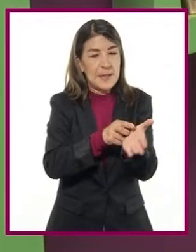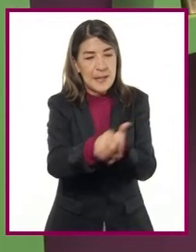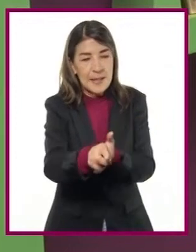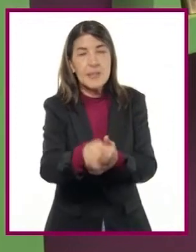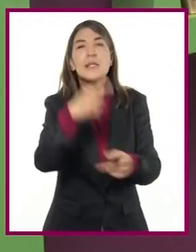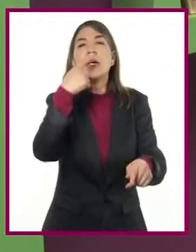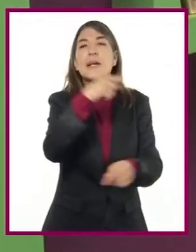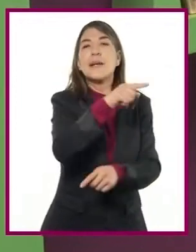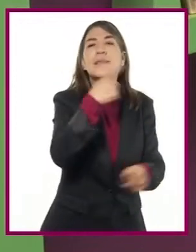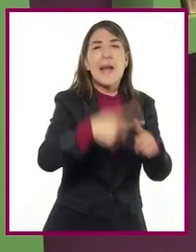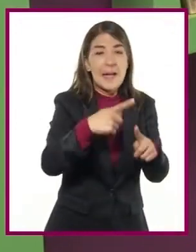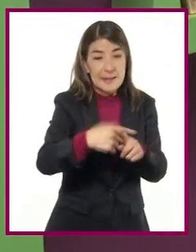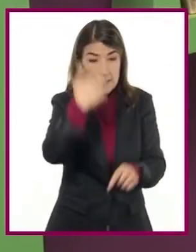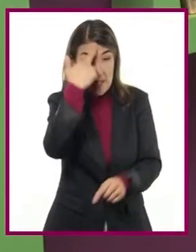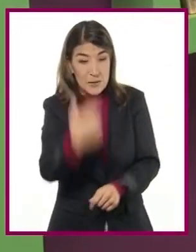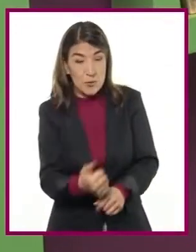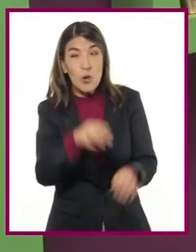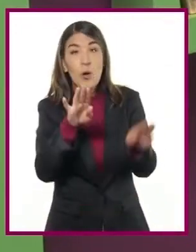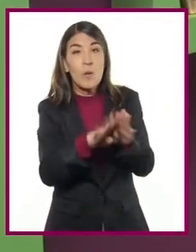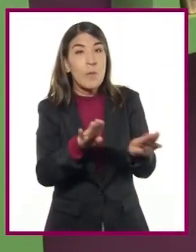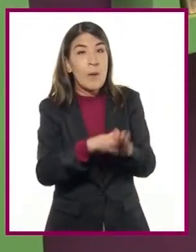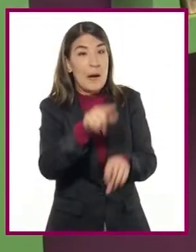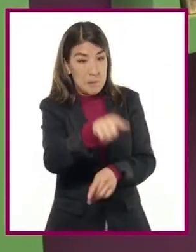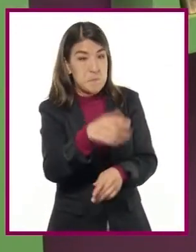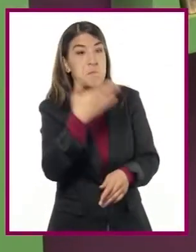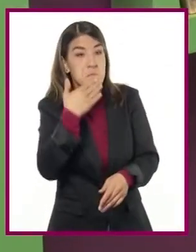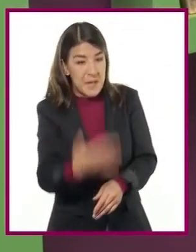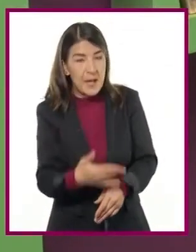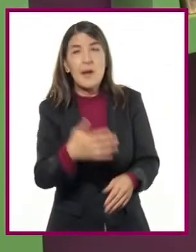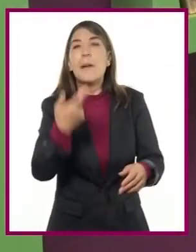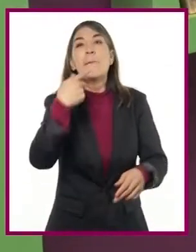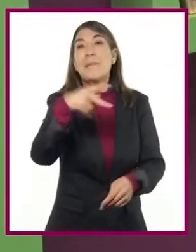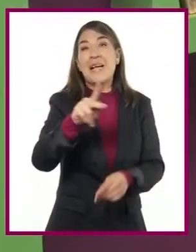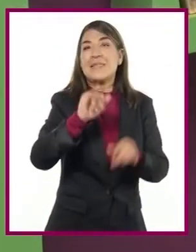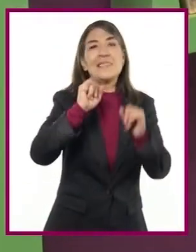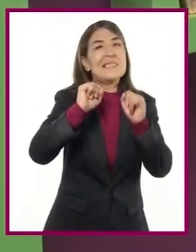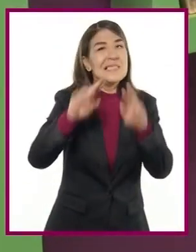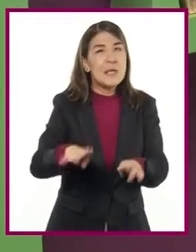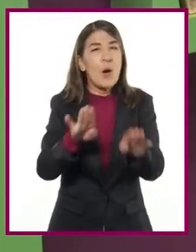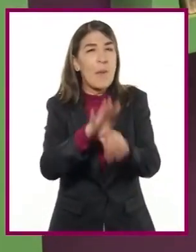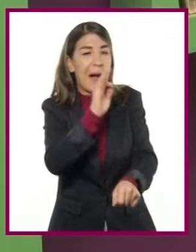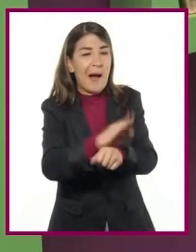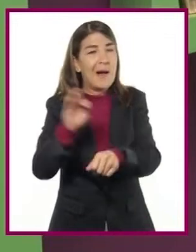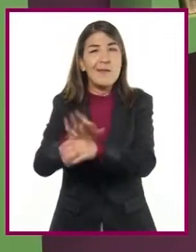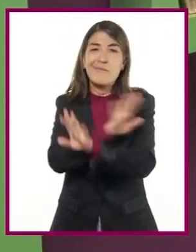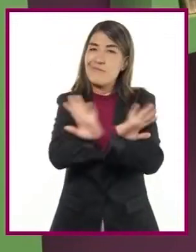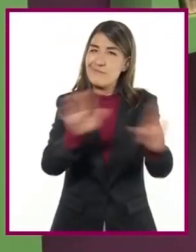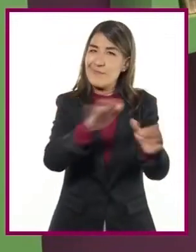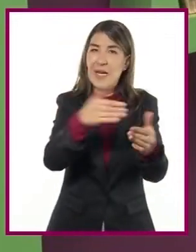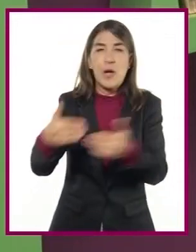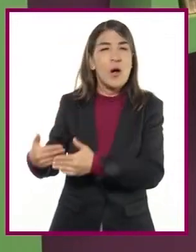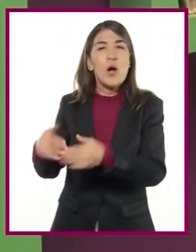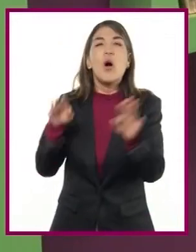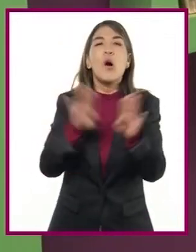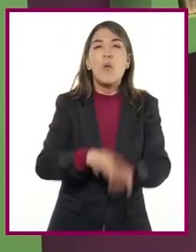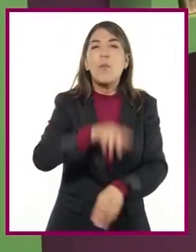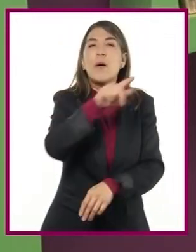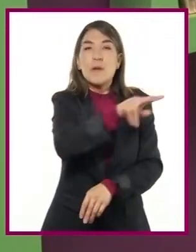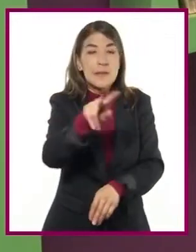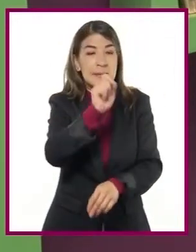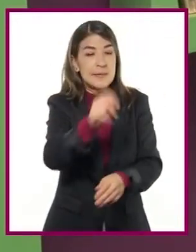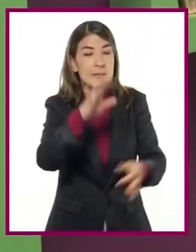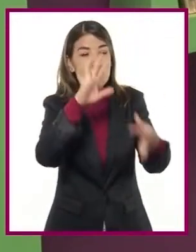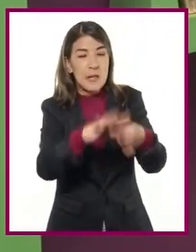a quien la tenga sin favoritismos, nos confirma las acciones y valores que deben prevalecer en todo